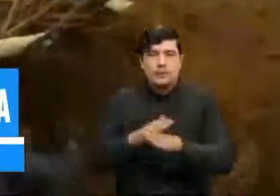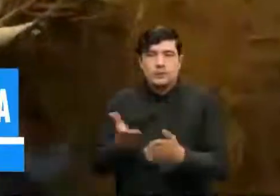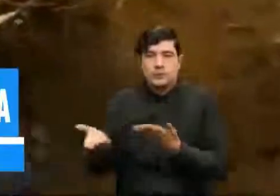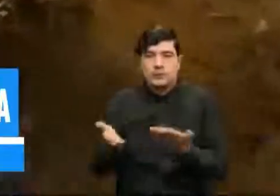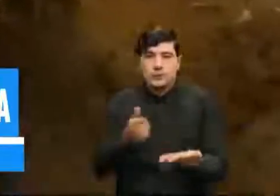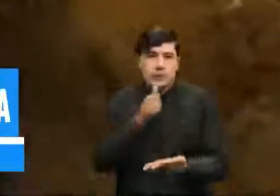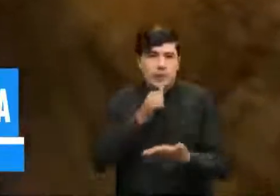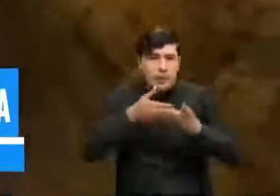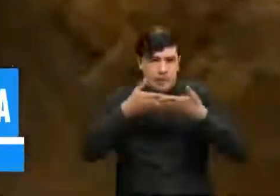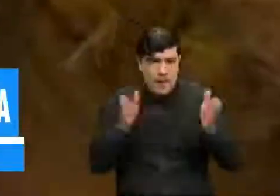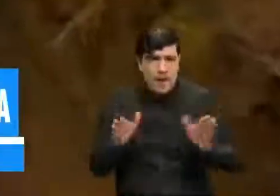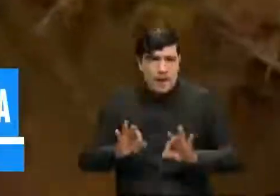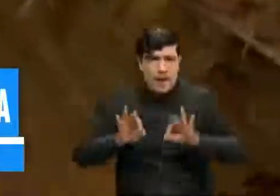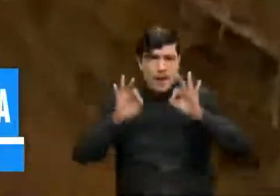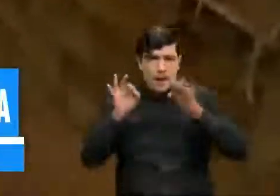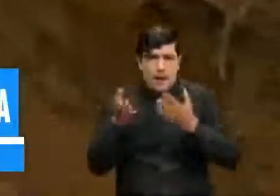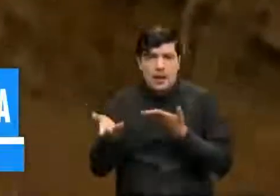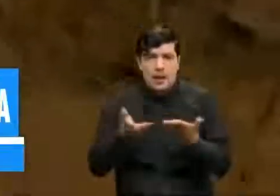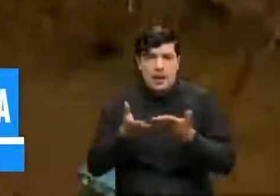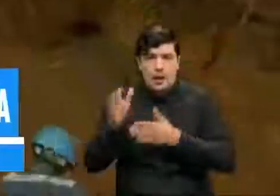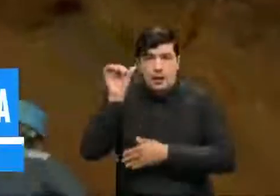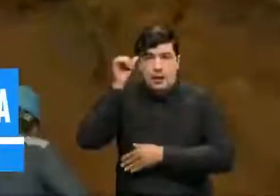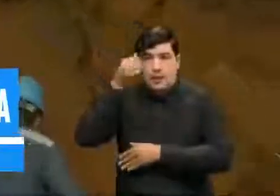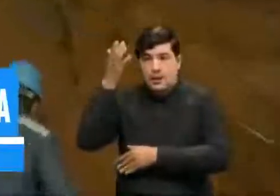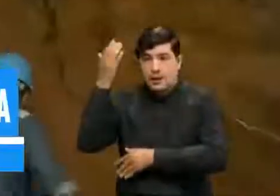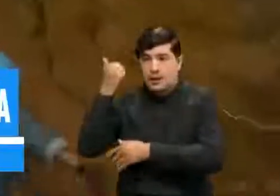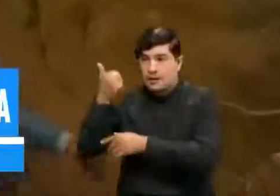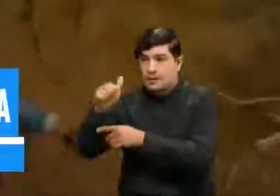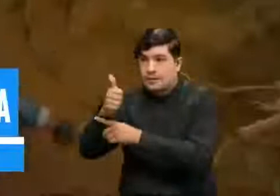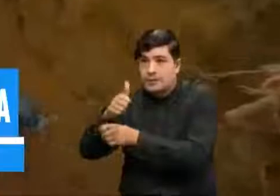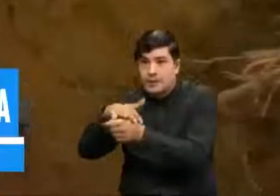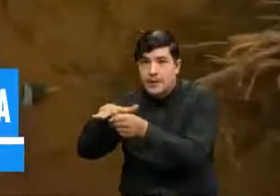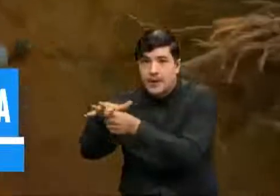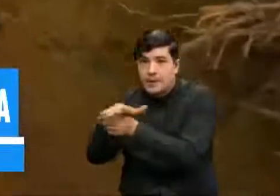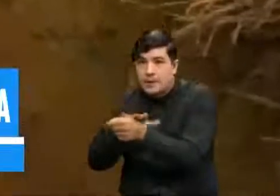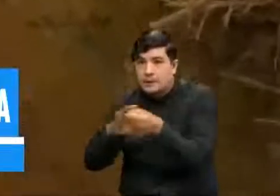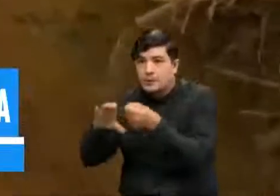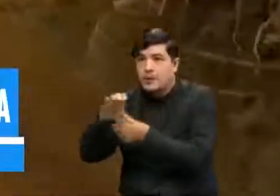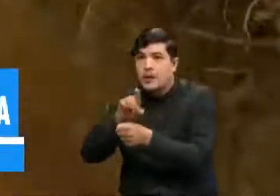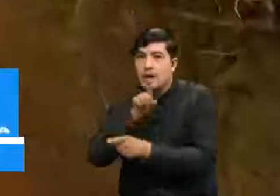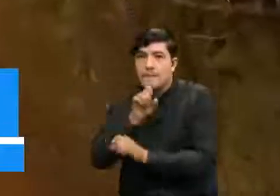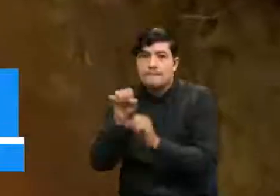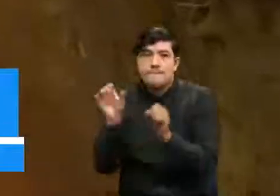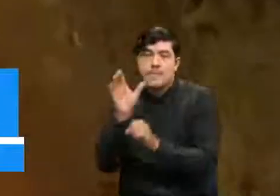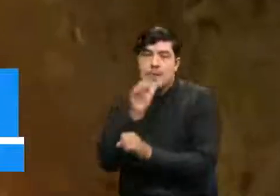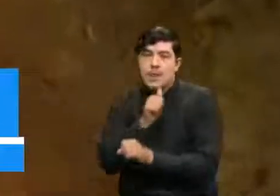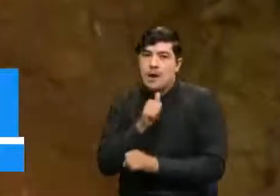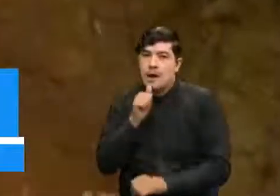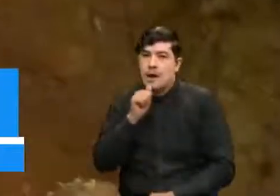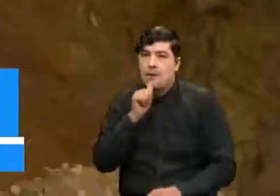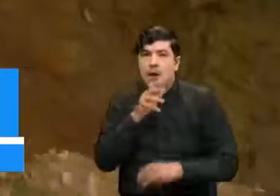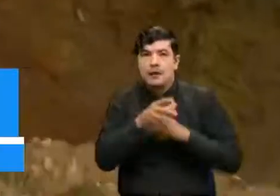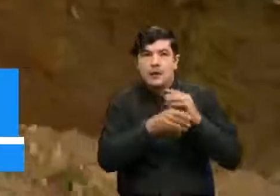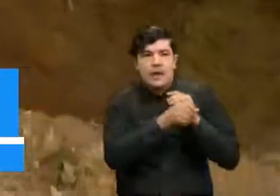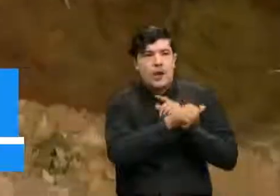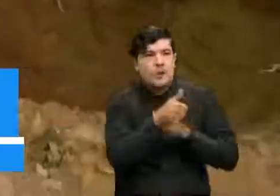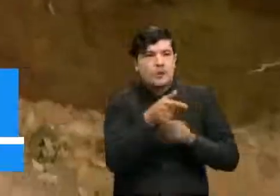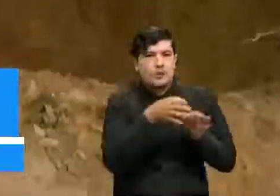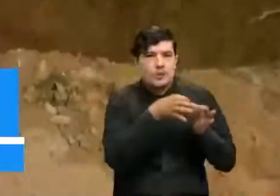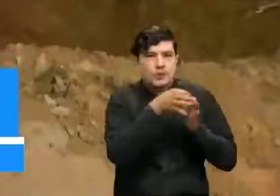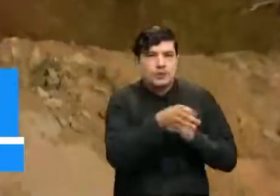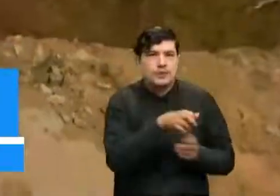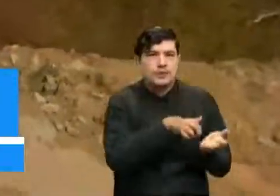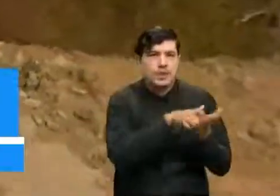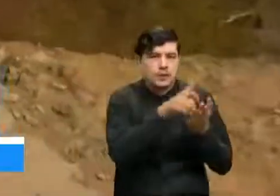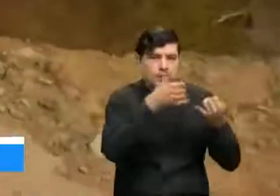activar, porque recordemos que eran más de 10 barrios que habían quedado sin agua, y también lugares importantes como lo es el municipio de Girón. Es un hueco